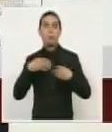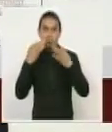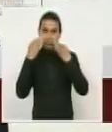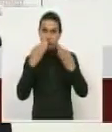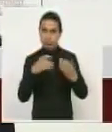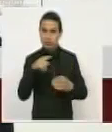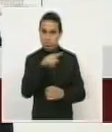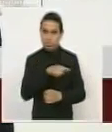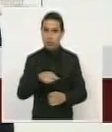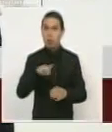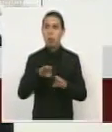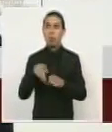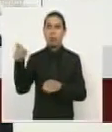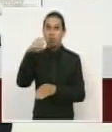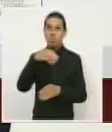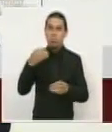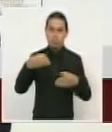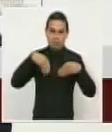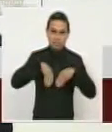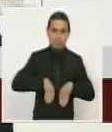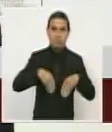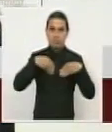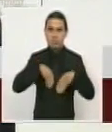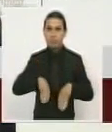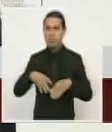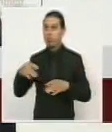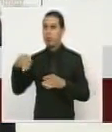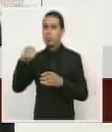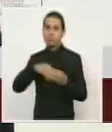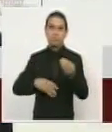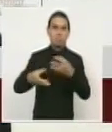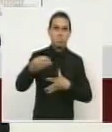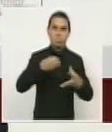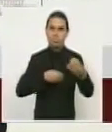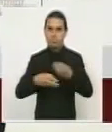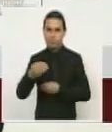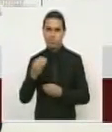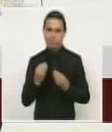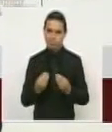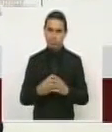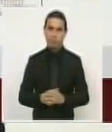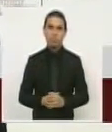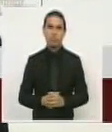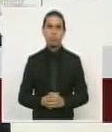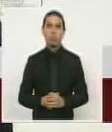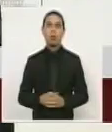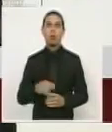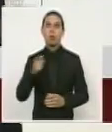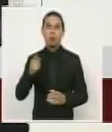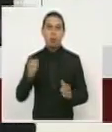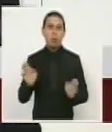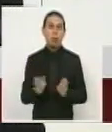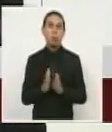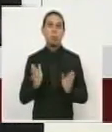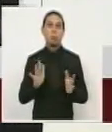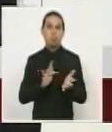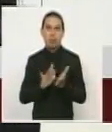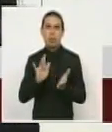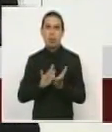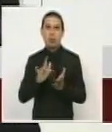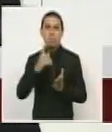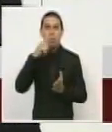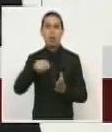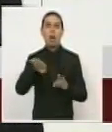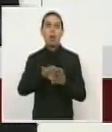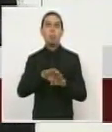a candidato a gobernador por el partido renovación social quien en su discurso exhortó a los candidatos al gobernador a que se realice una prueba de control de